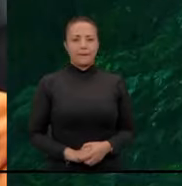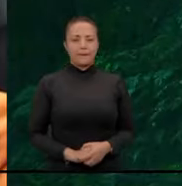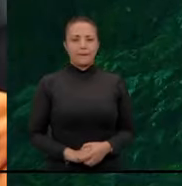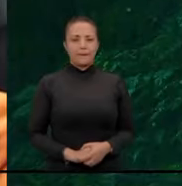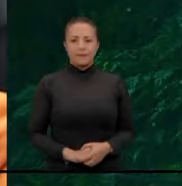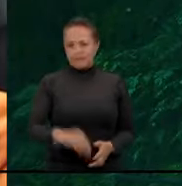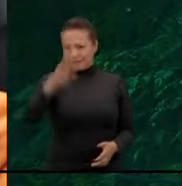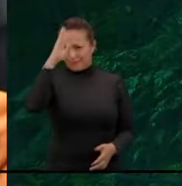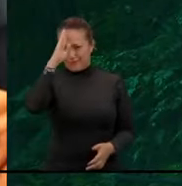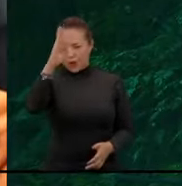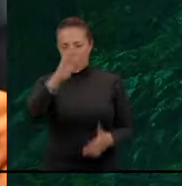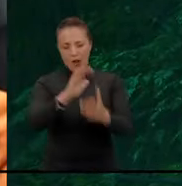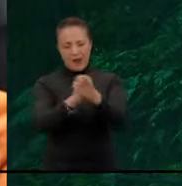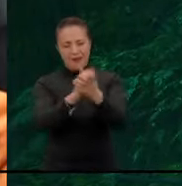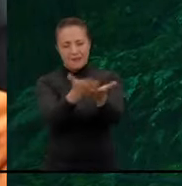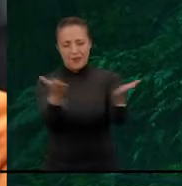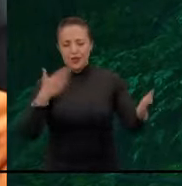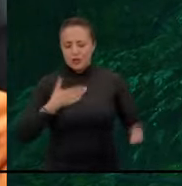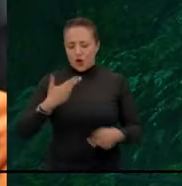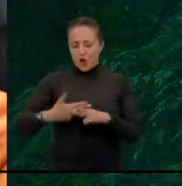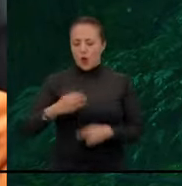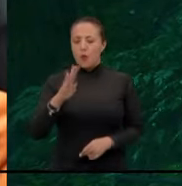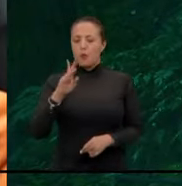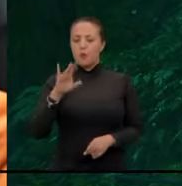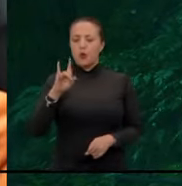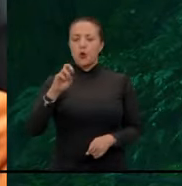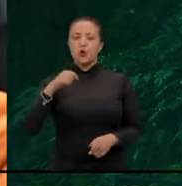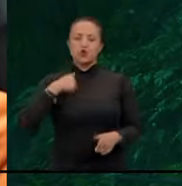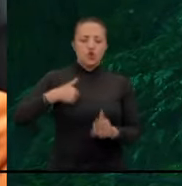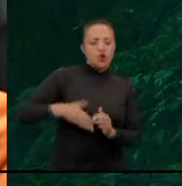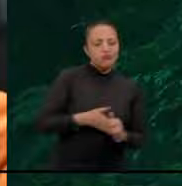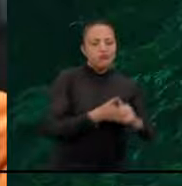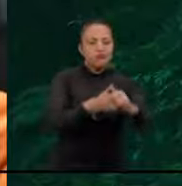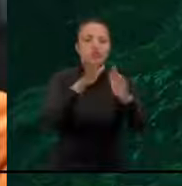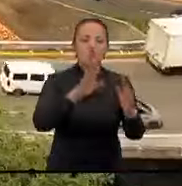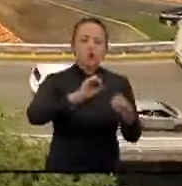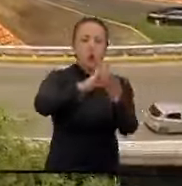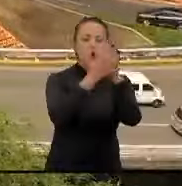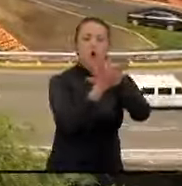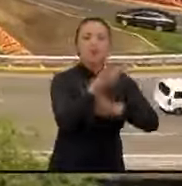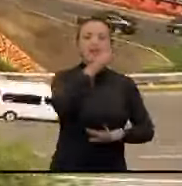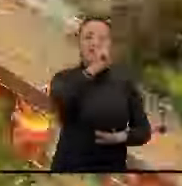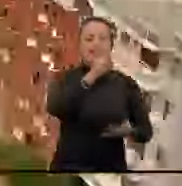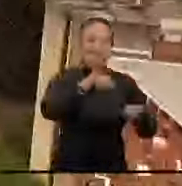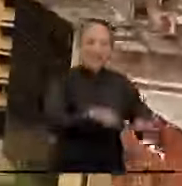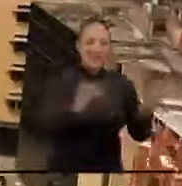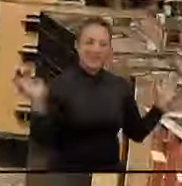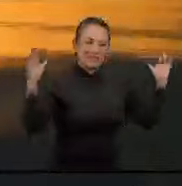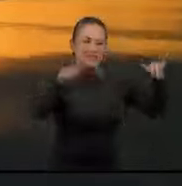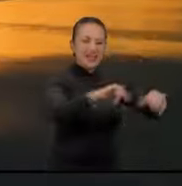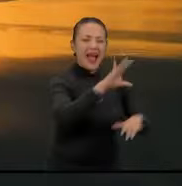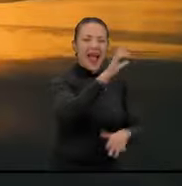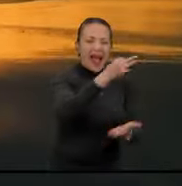Hola amigos, soy Bruno y seré su guía en la COP16 de biodiversidad que se celebrará en Cali.